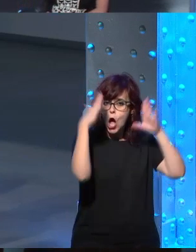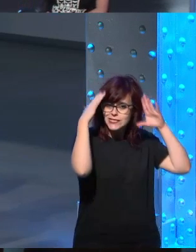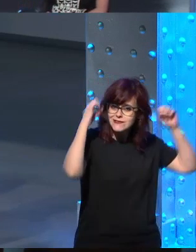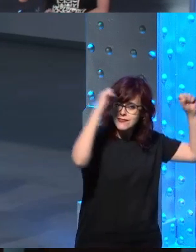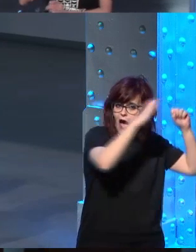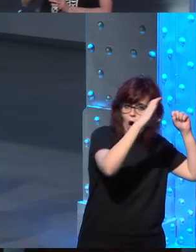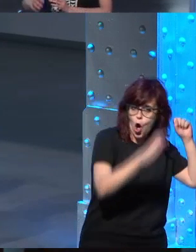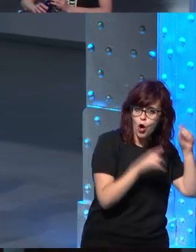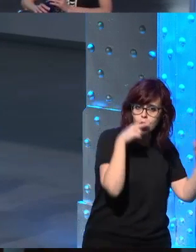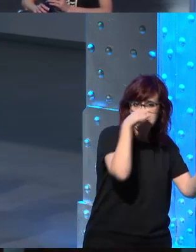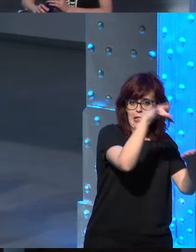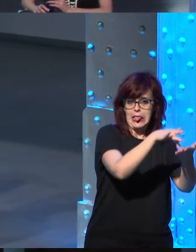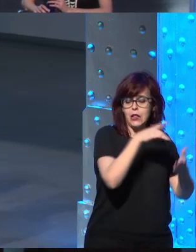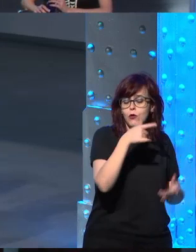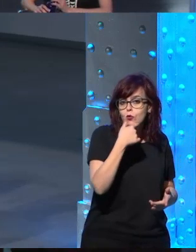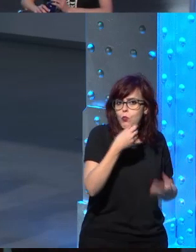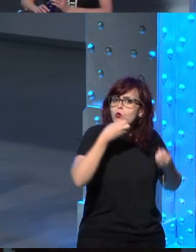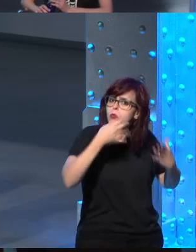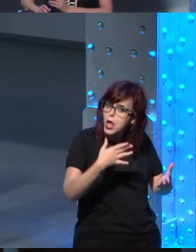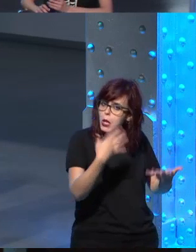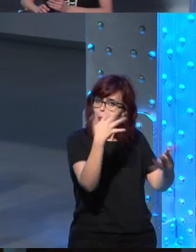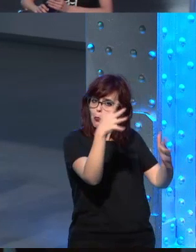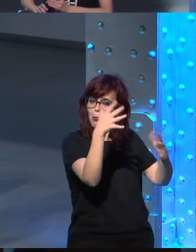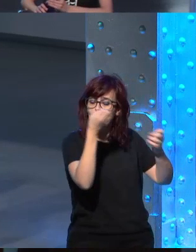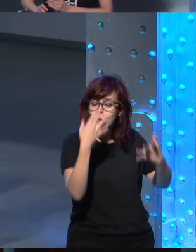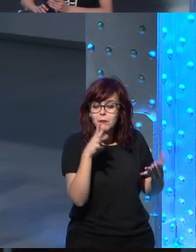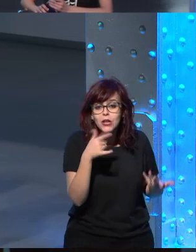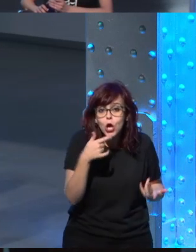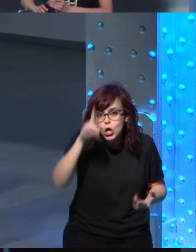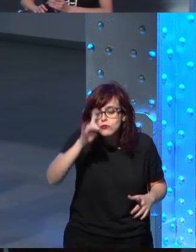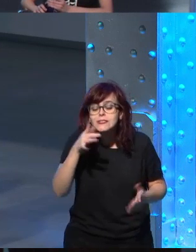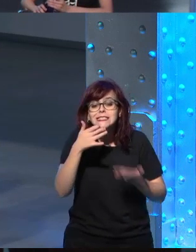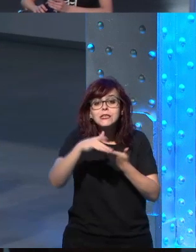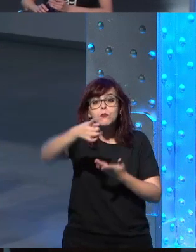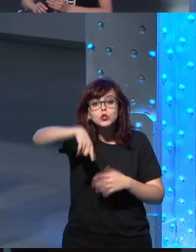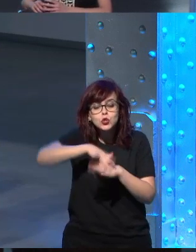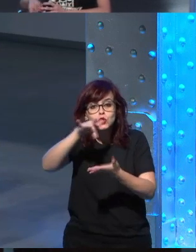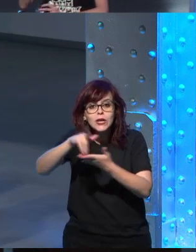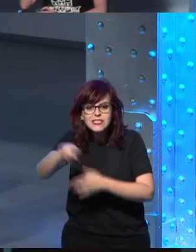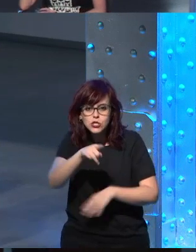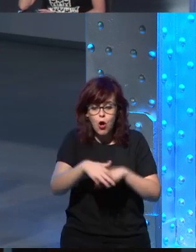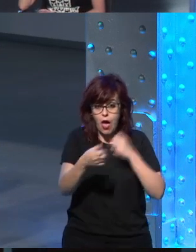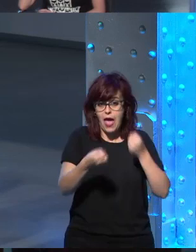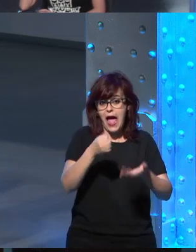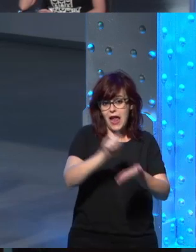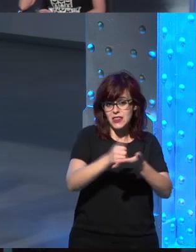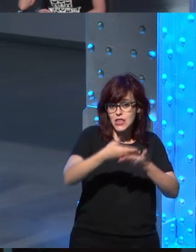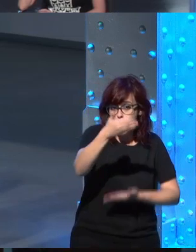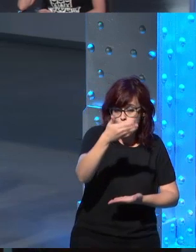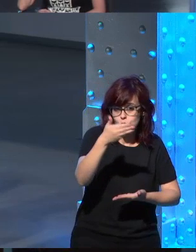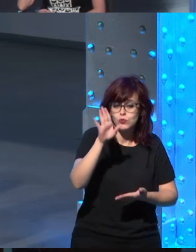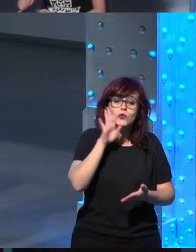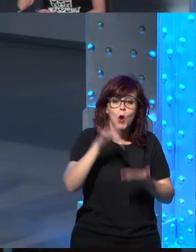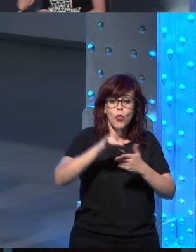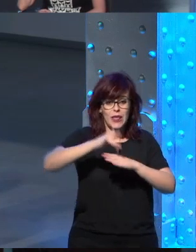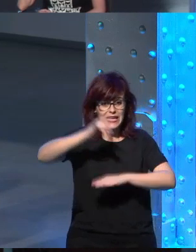lo de ayer, ¿eh? Me quedo feliz. Oye, y esto, no sé si os pasa a vosotros, claro, yo escribo artículos en